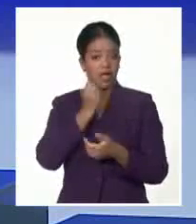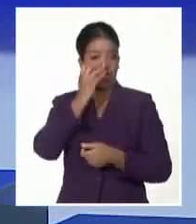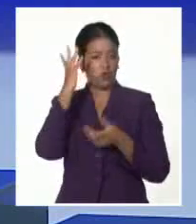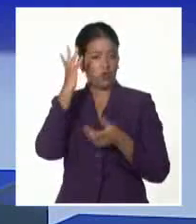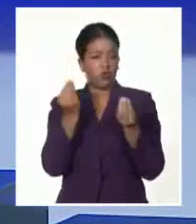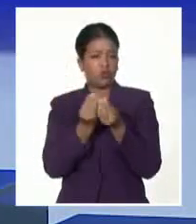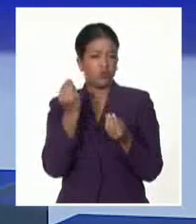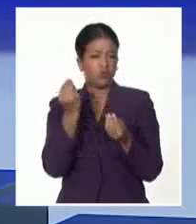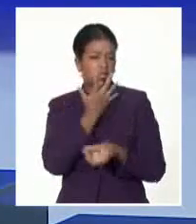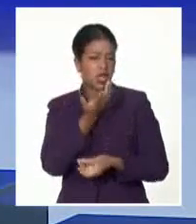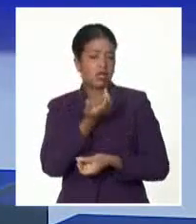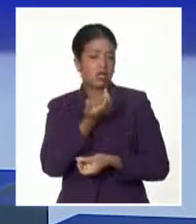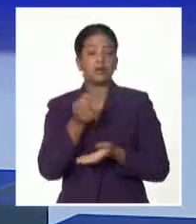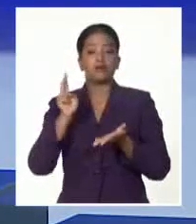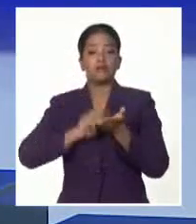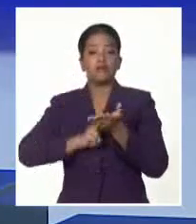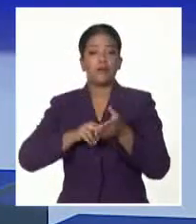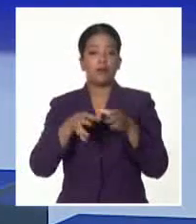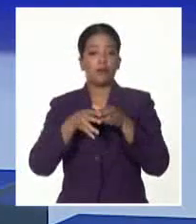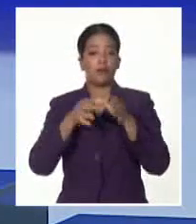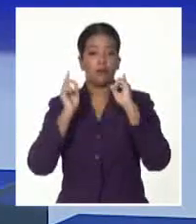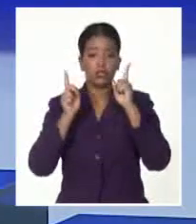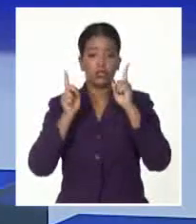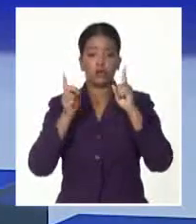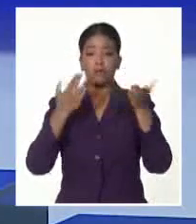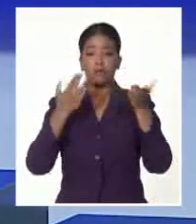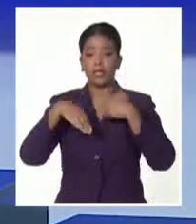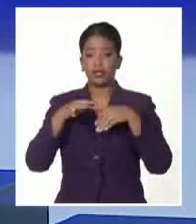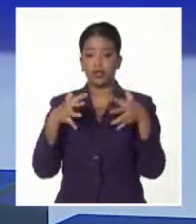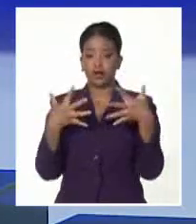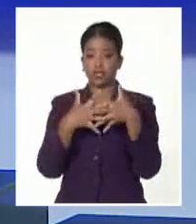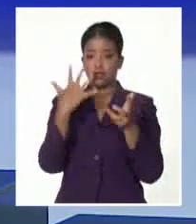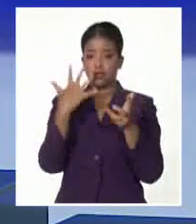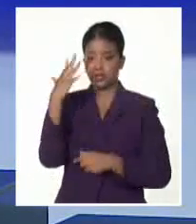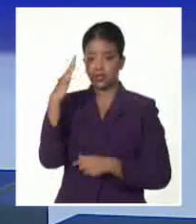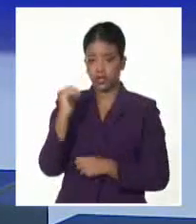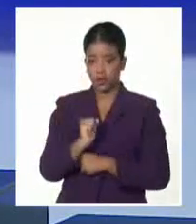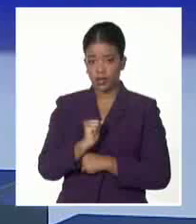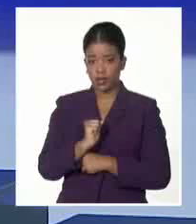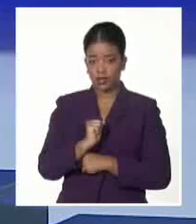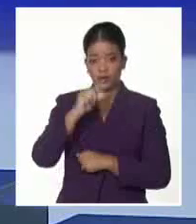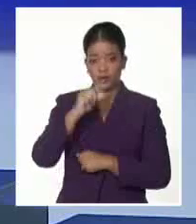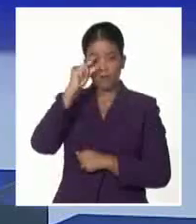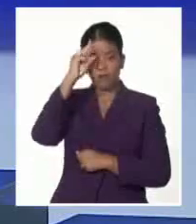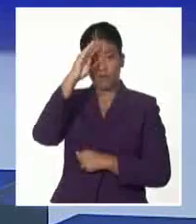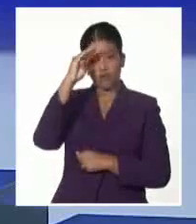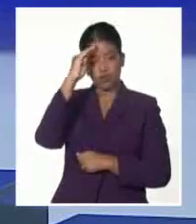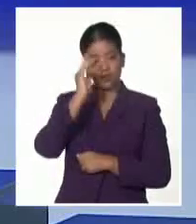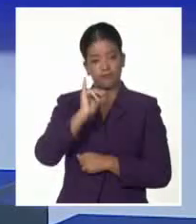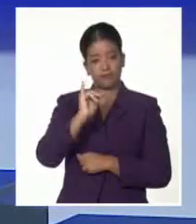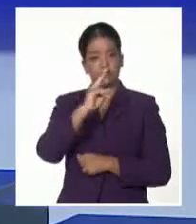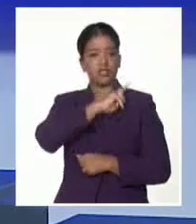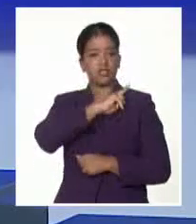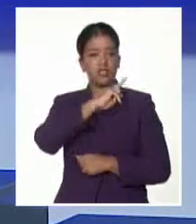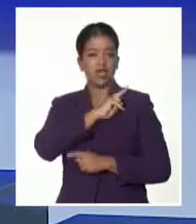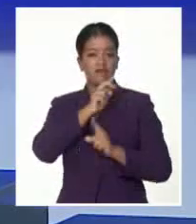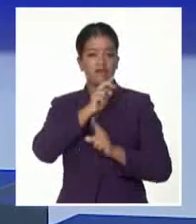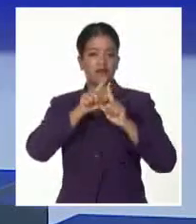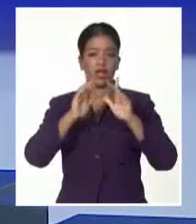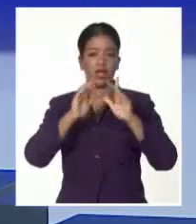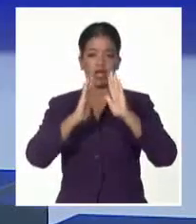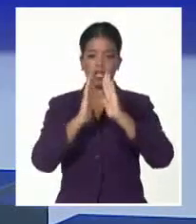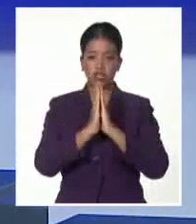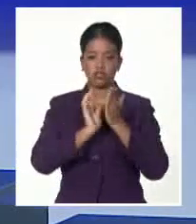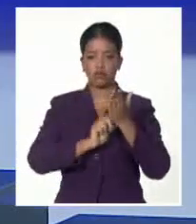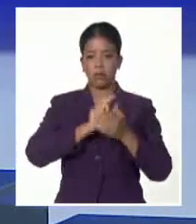del Buró Político, el ministro de Relaciones Exteriores, Bruno Rodríguez Parrilla, la jefa de la Oficina de Asuntos Religiosos del Comité Central del